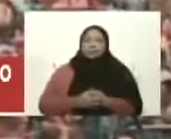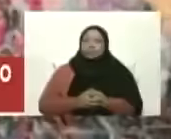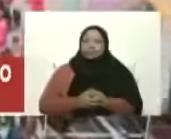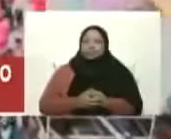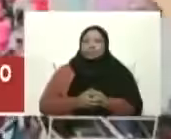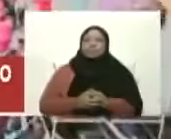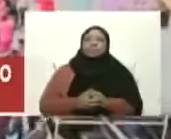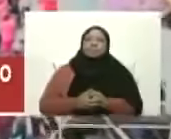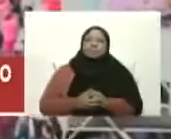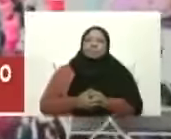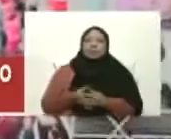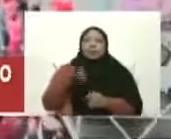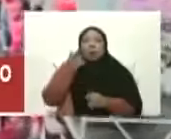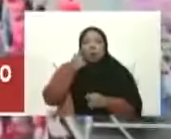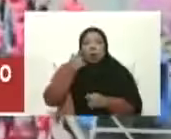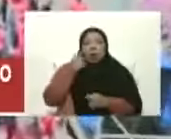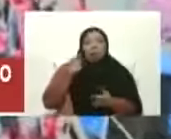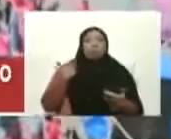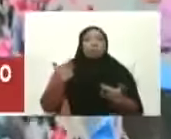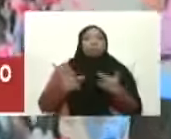Nos estaban provocando.